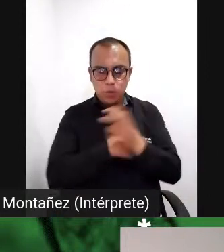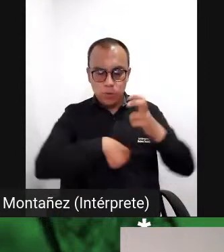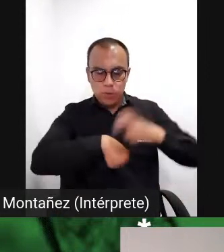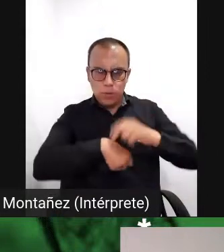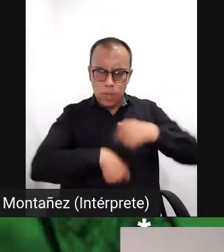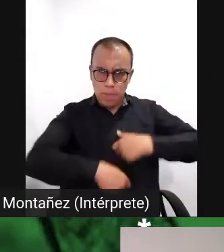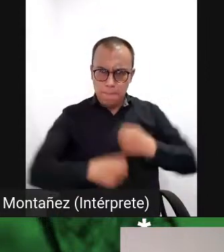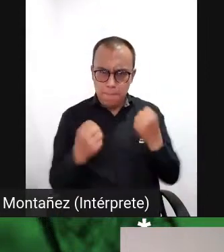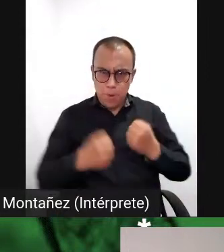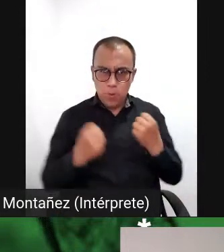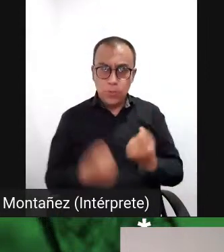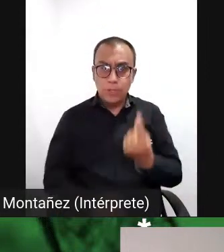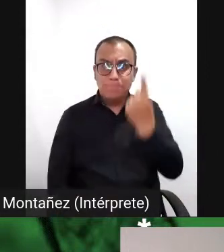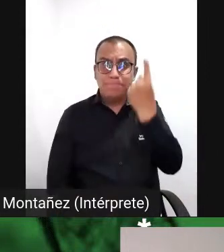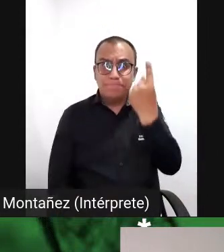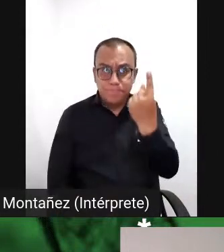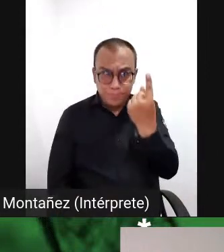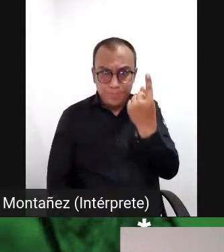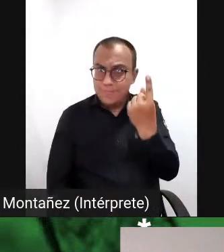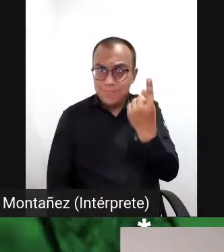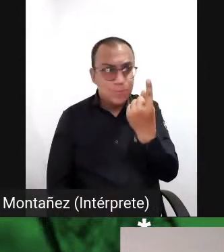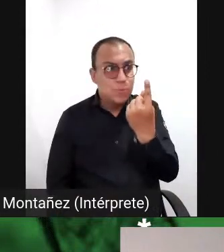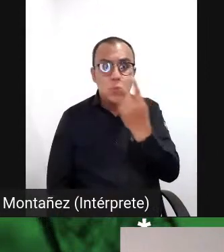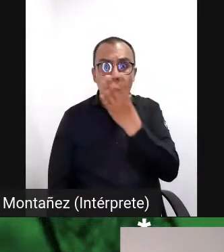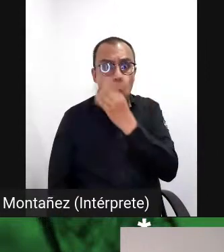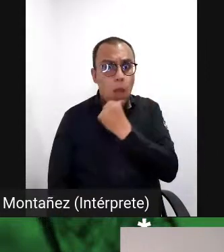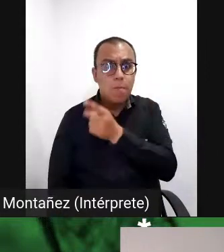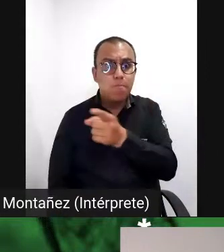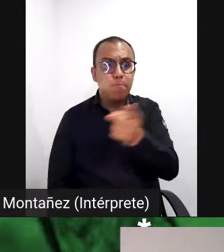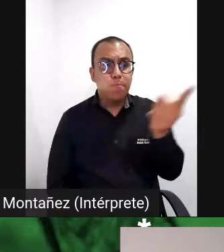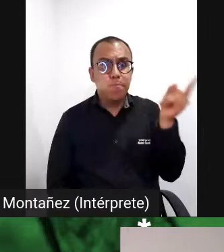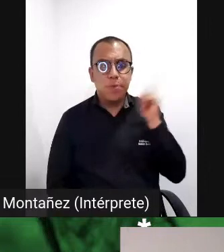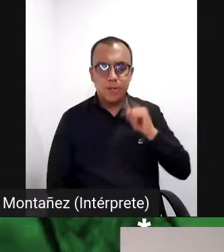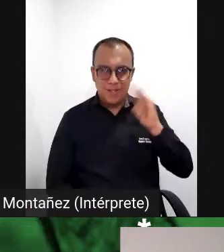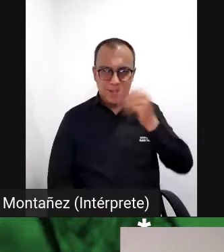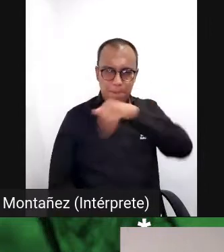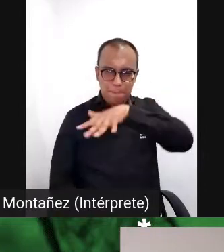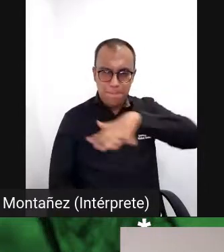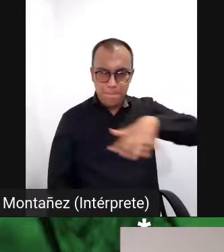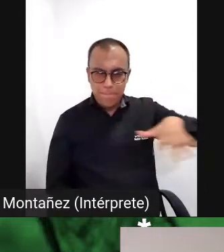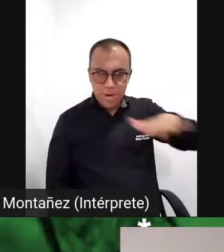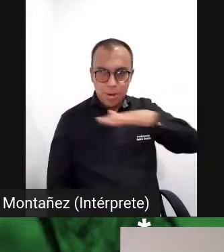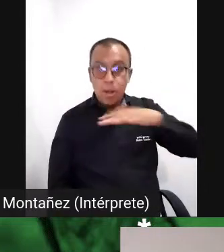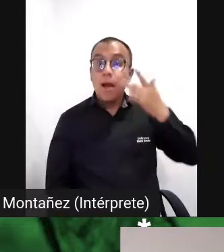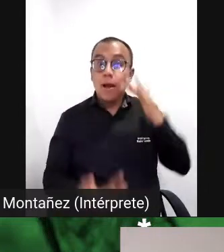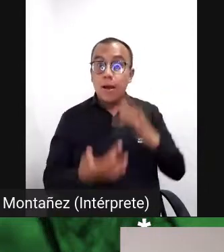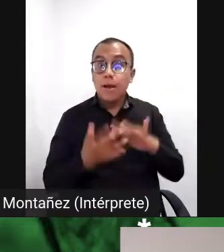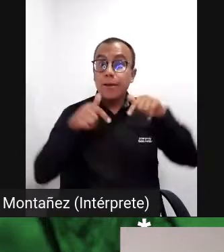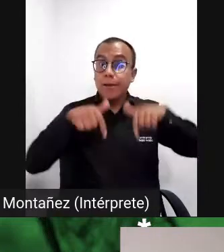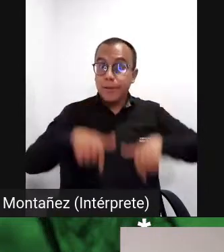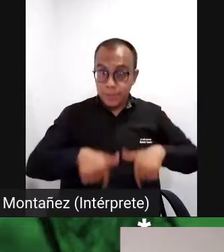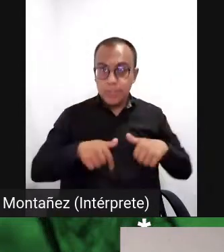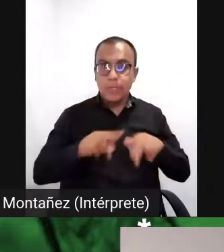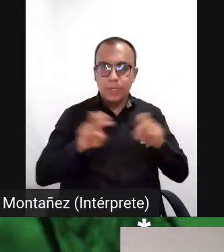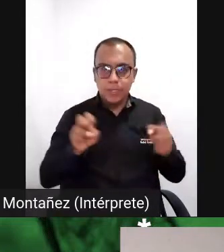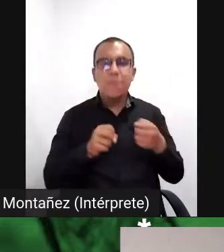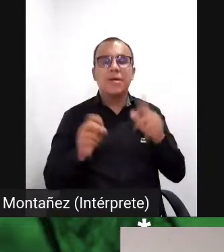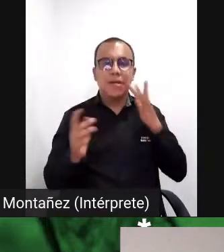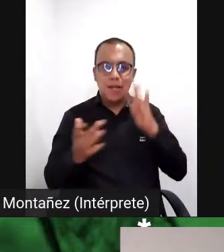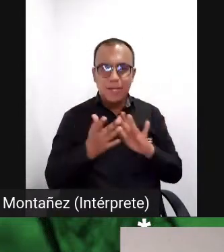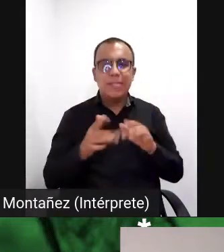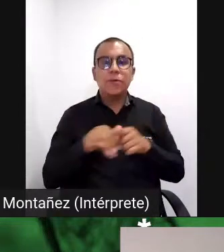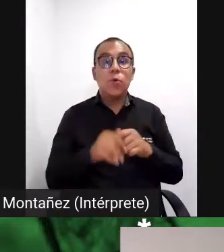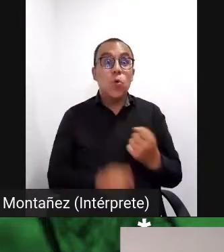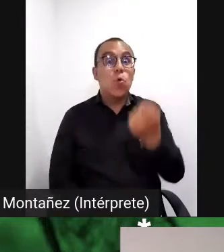tenemos una especie que es única de que hay del altiplano, y que pues por esa misma condición de única